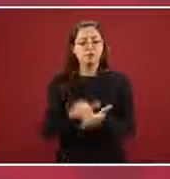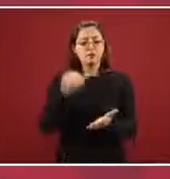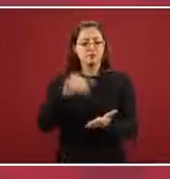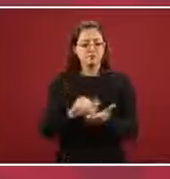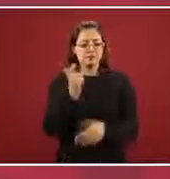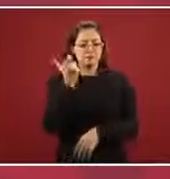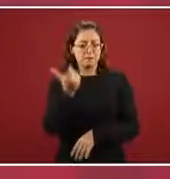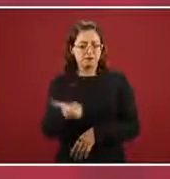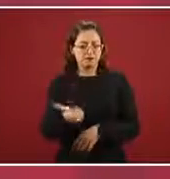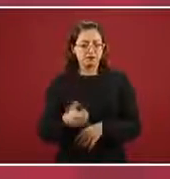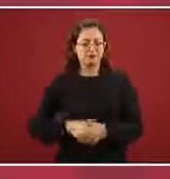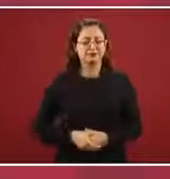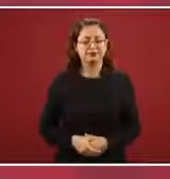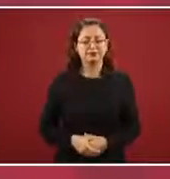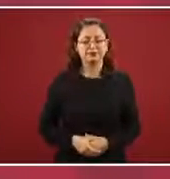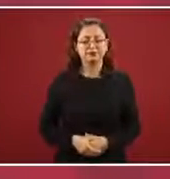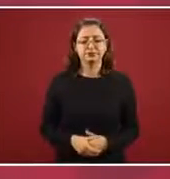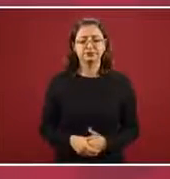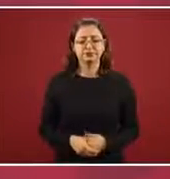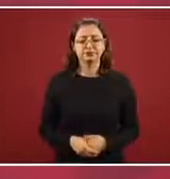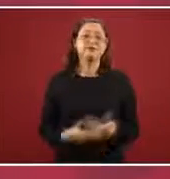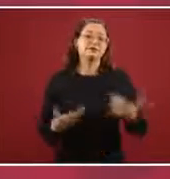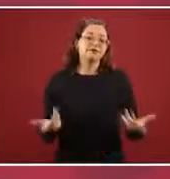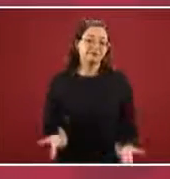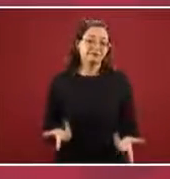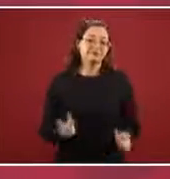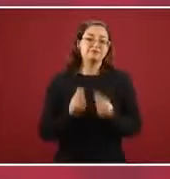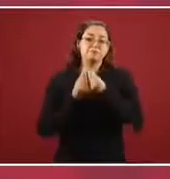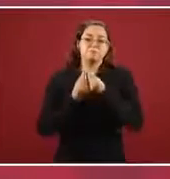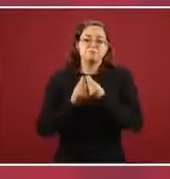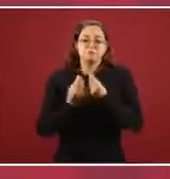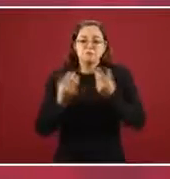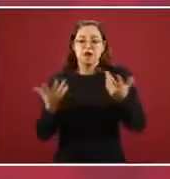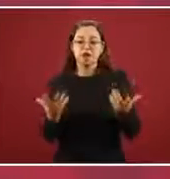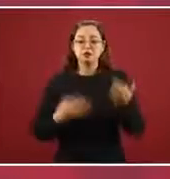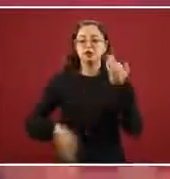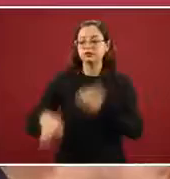Claro, todos tenemos que ayudar,